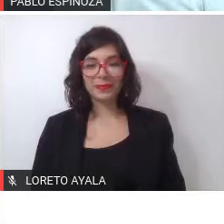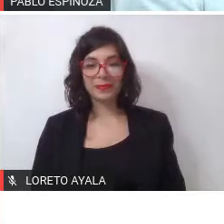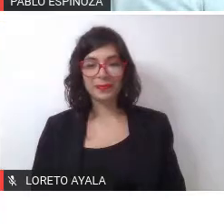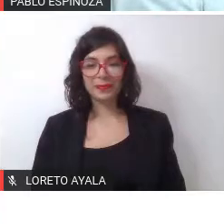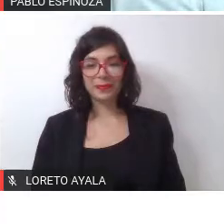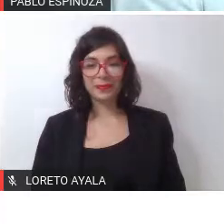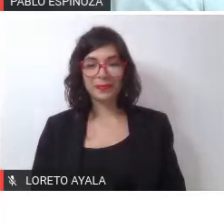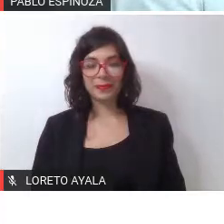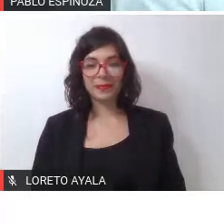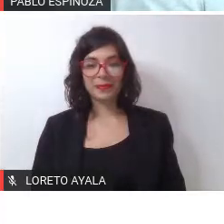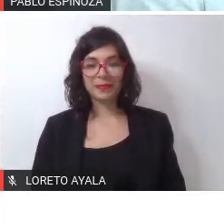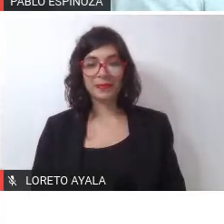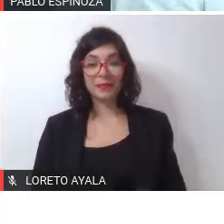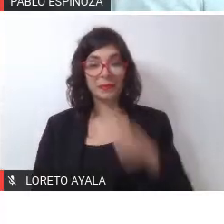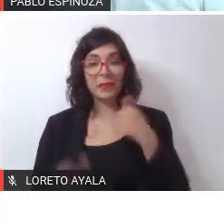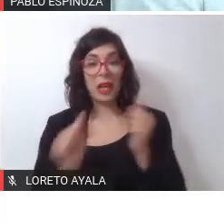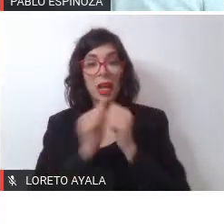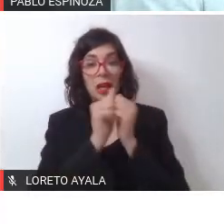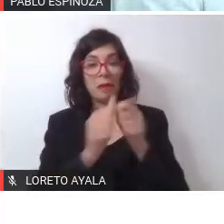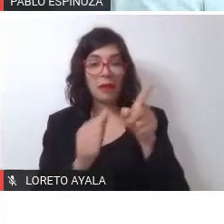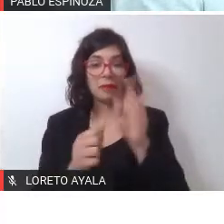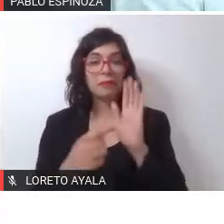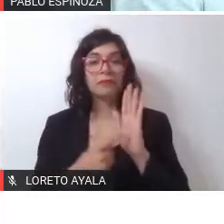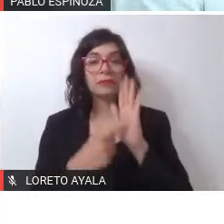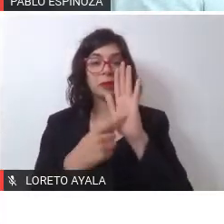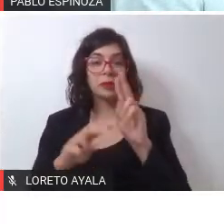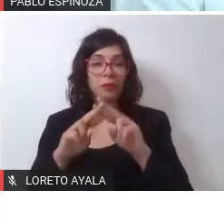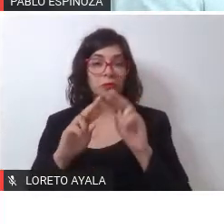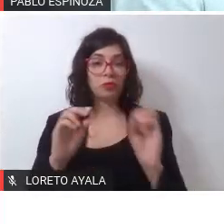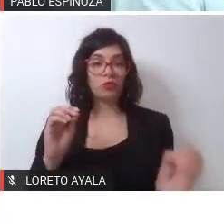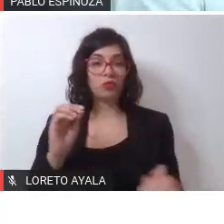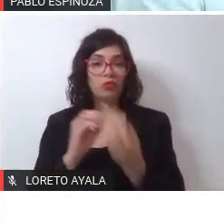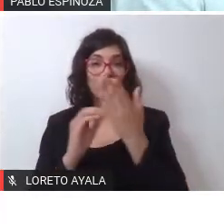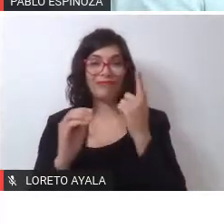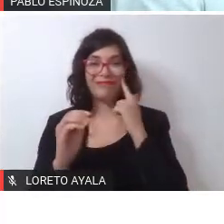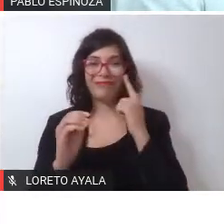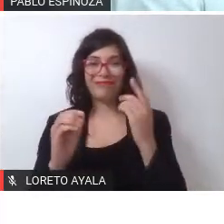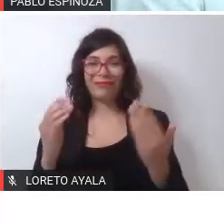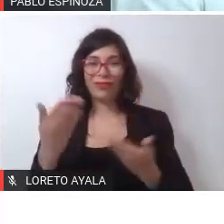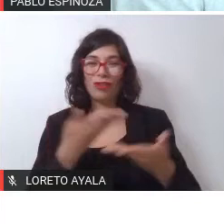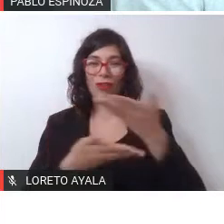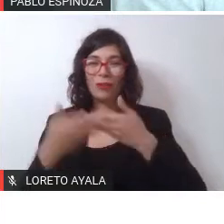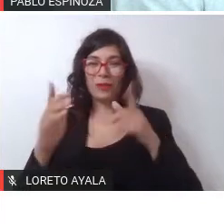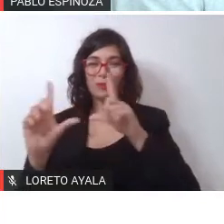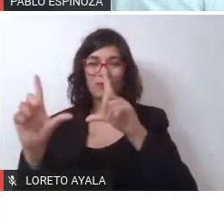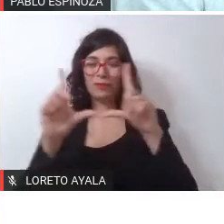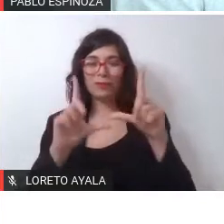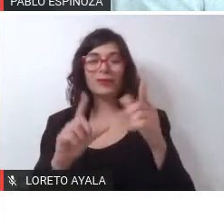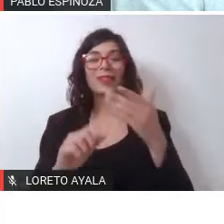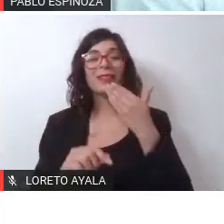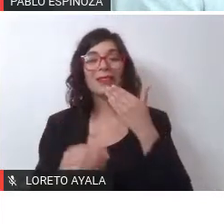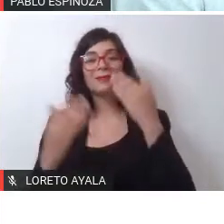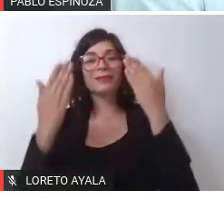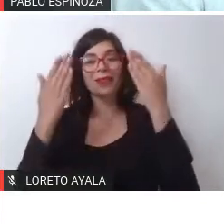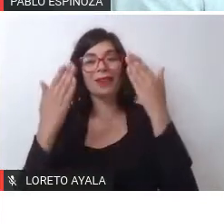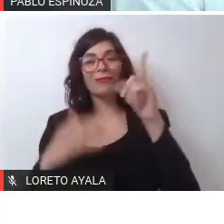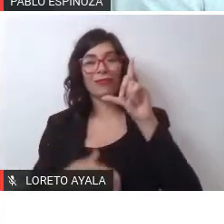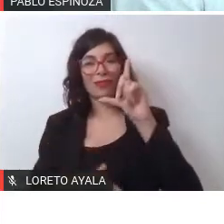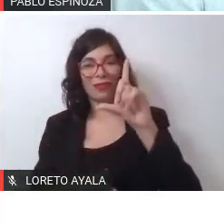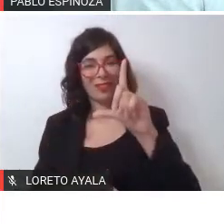poner su presentación. Por favor. Adelante. Y saludar a Loreto Ayala, que